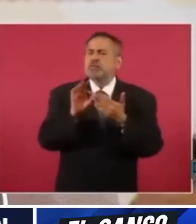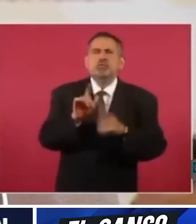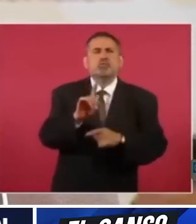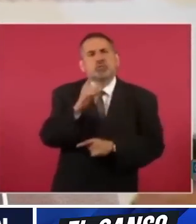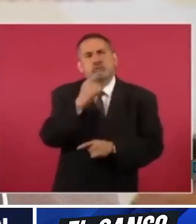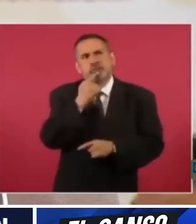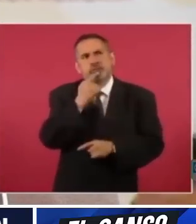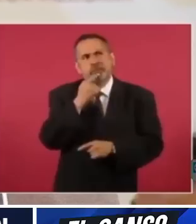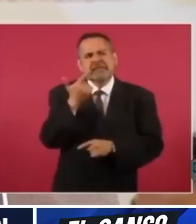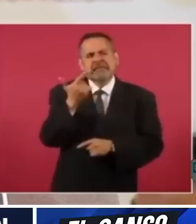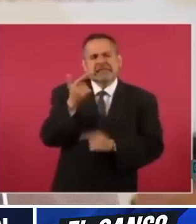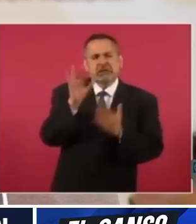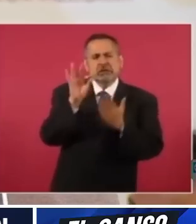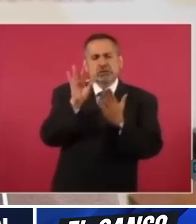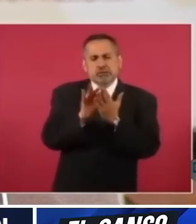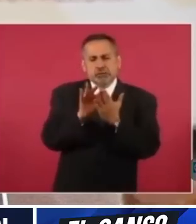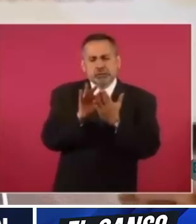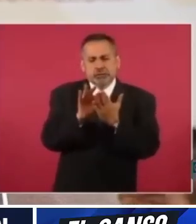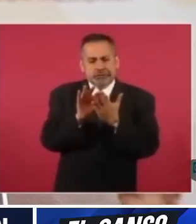No, 7.